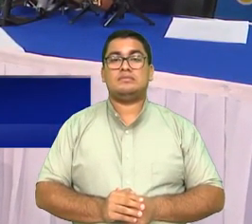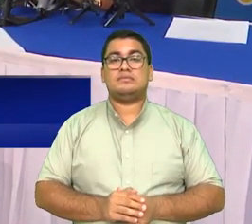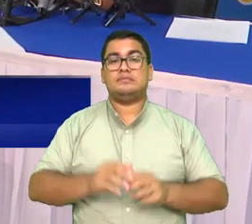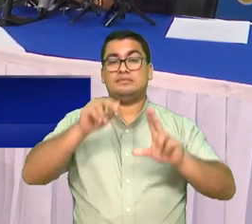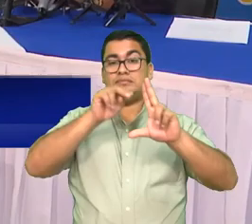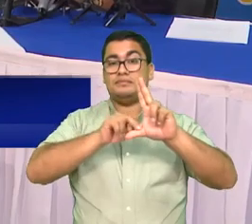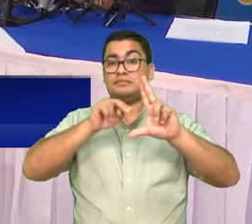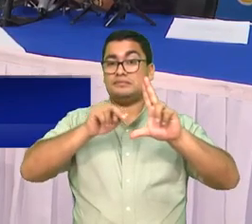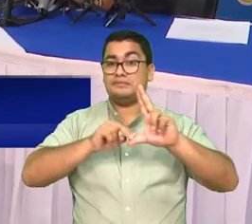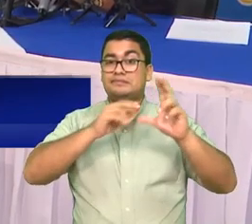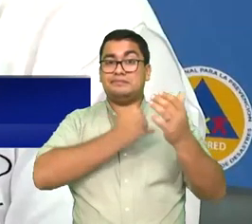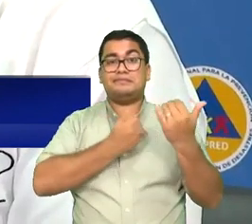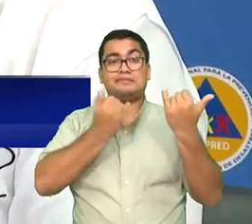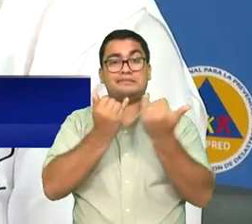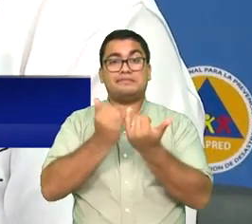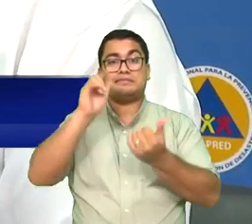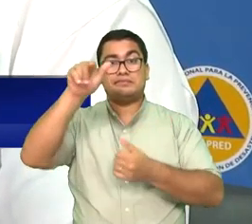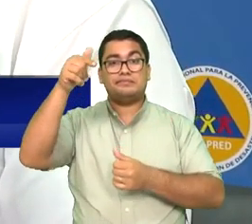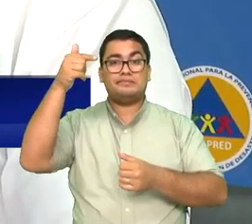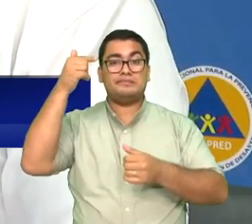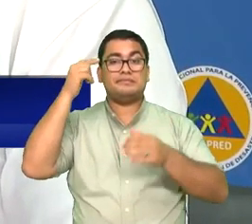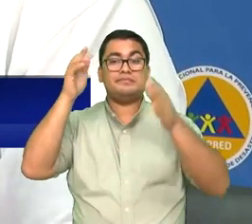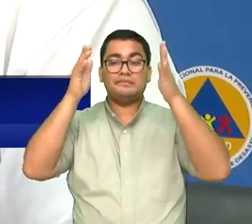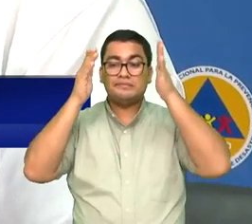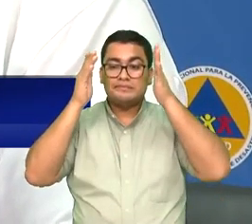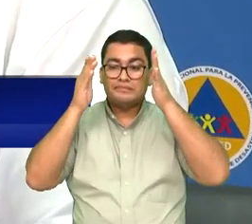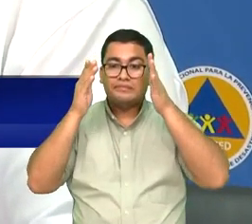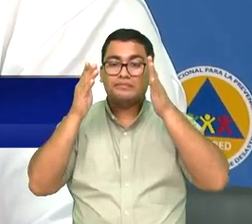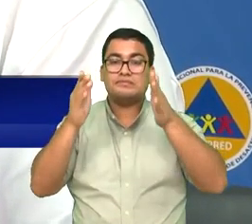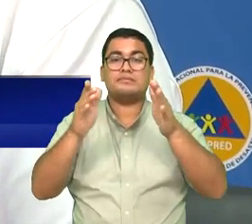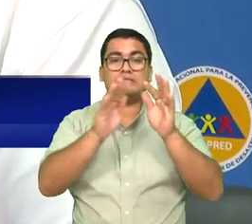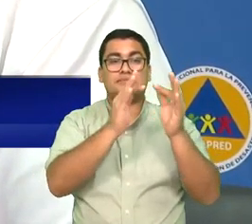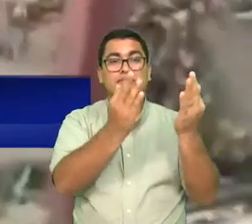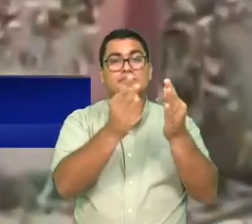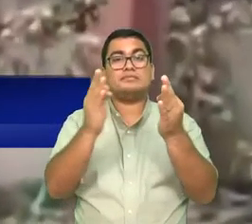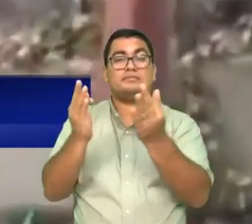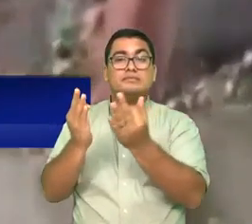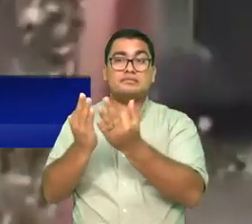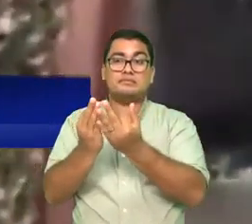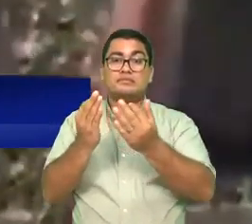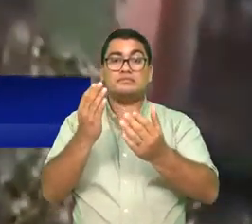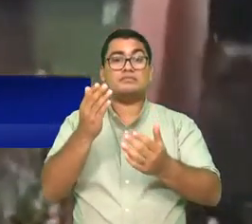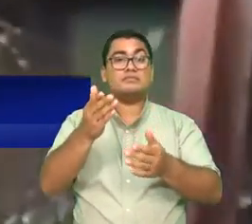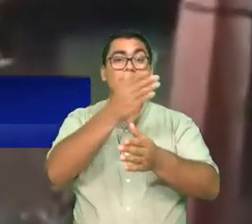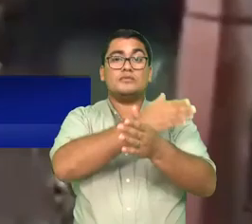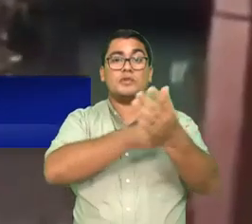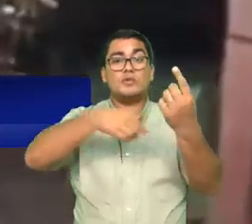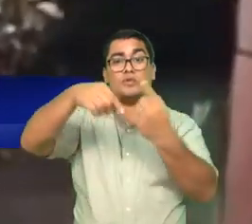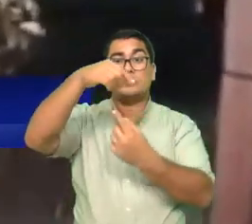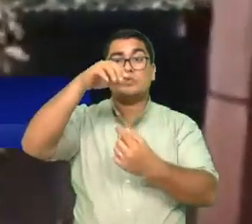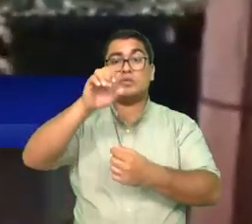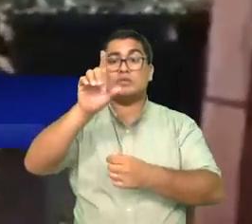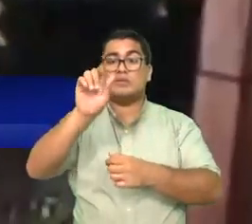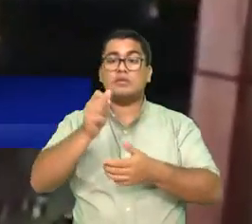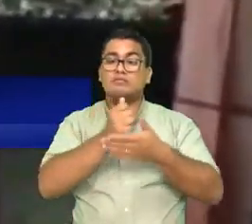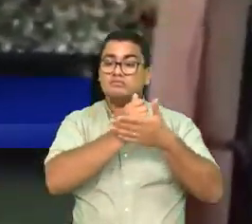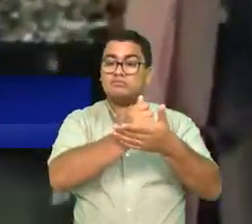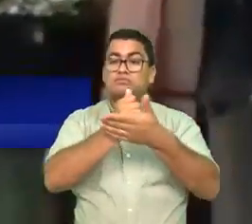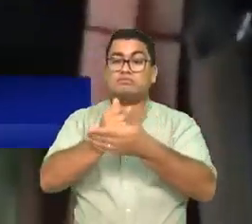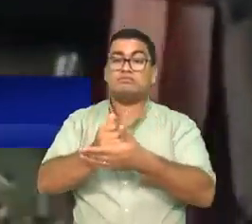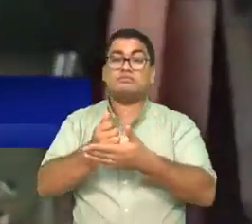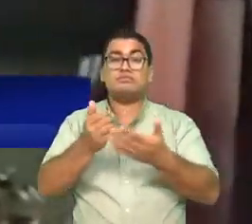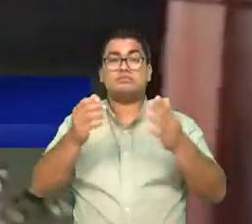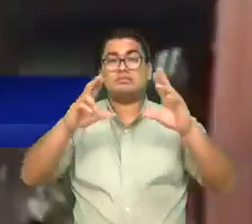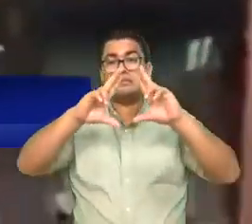SINAPRED e instituciones del Estado brindan atención inmediata a las familias afectadas por el paso del huracán ETA, que azotó